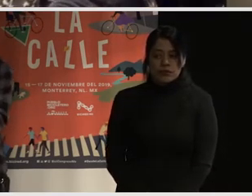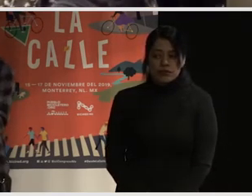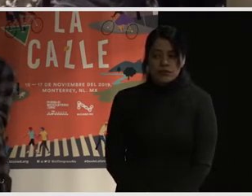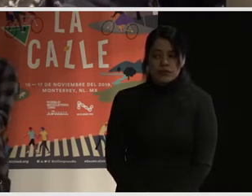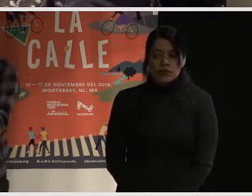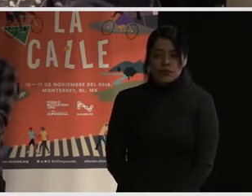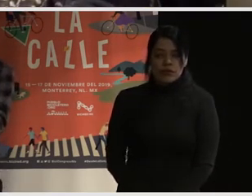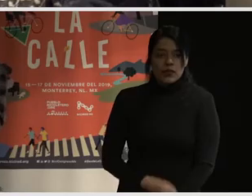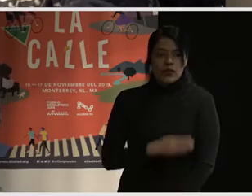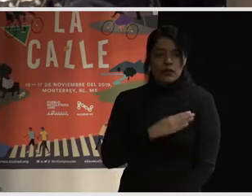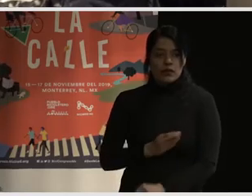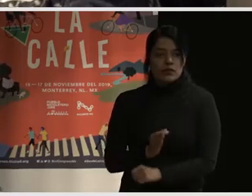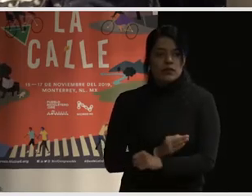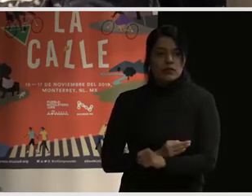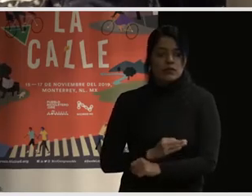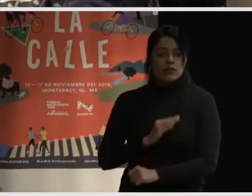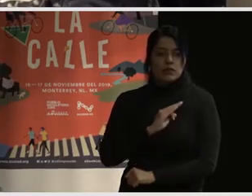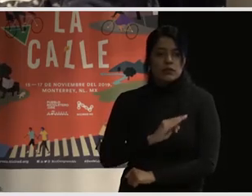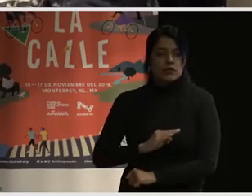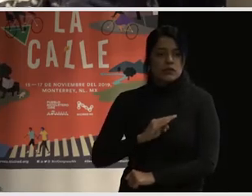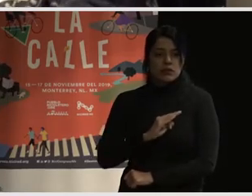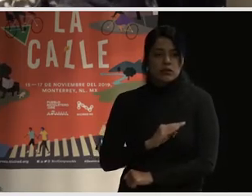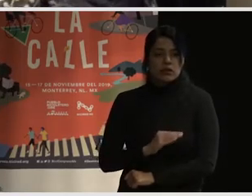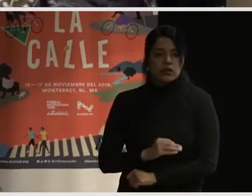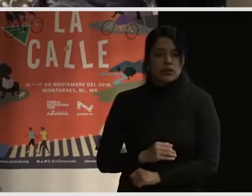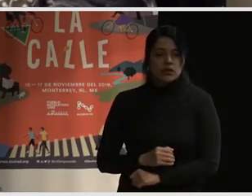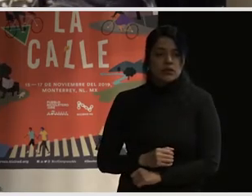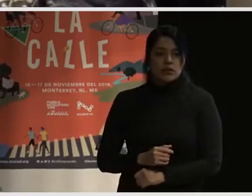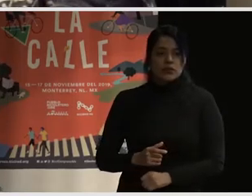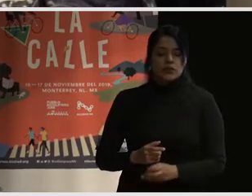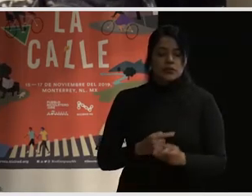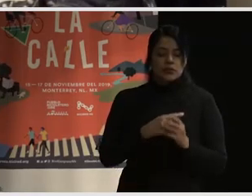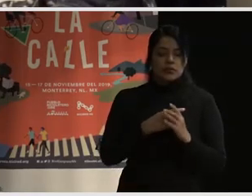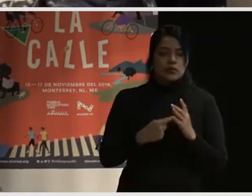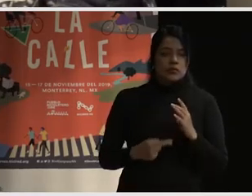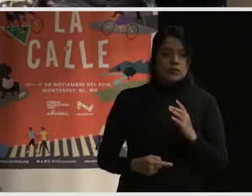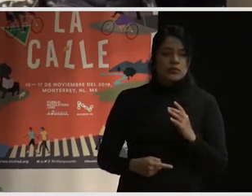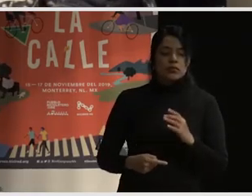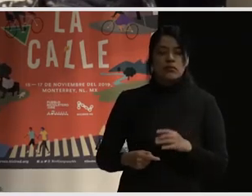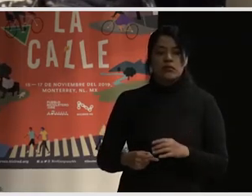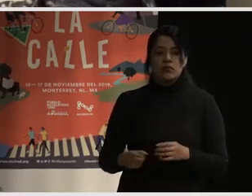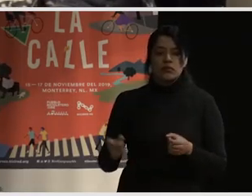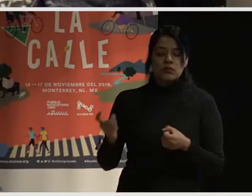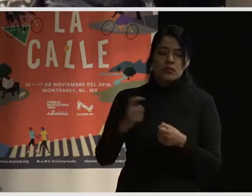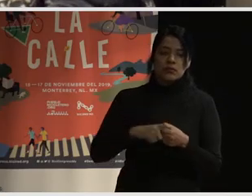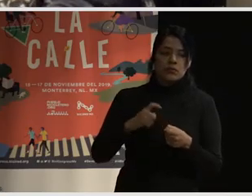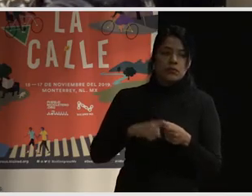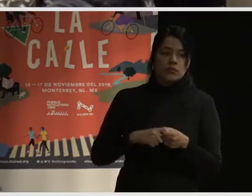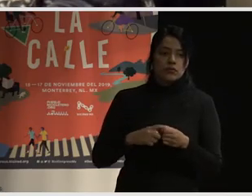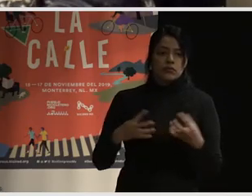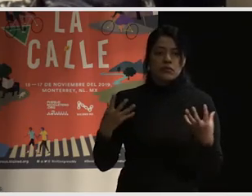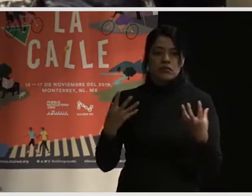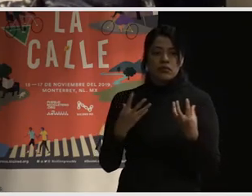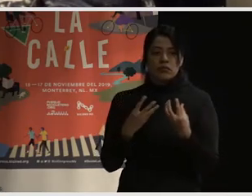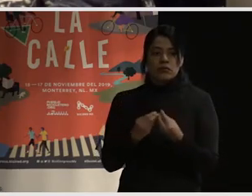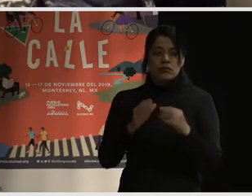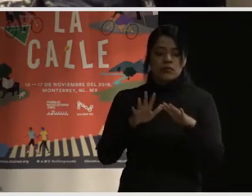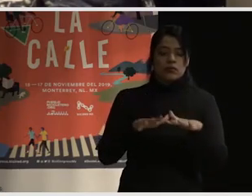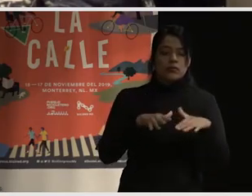buenas tardes pues antes que nada felicitar a las autoridades presentes por sumarse al encuentro yo creo que el